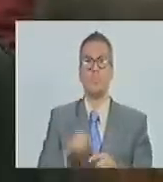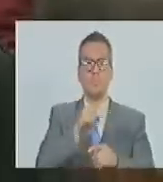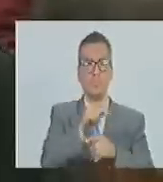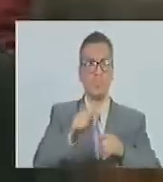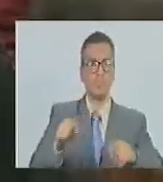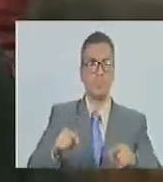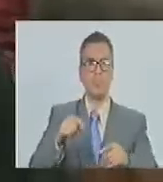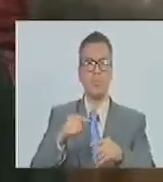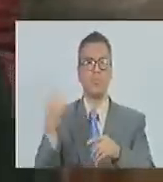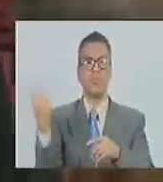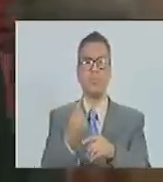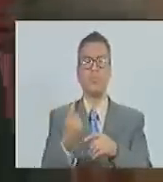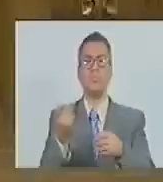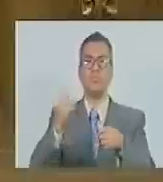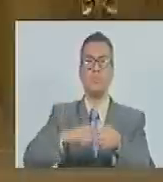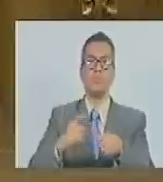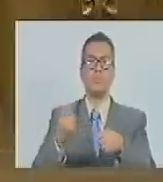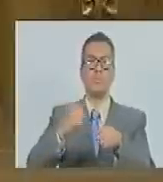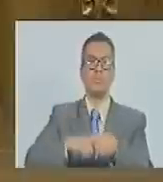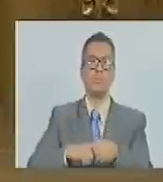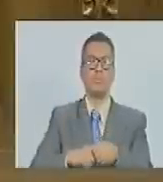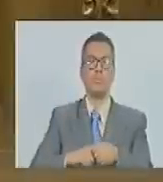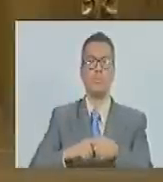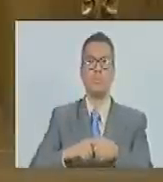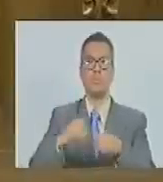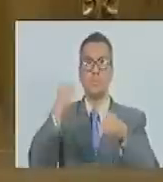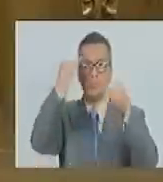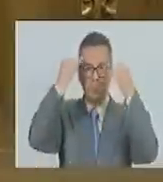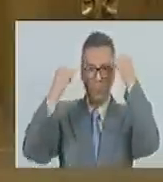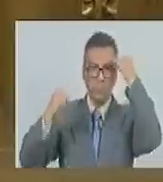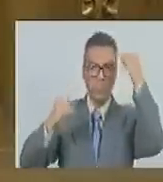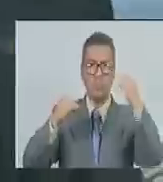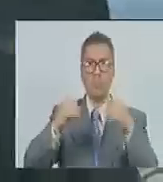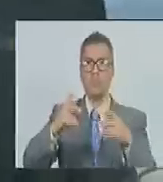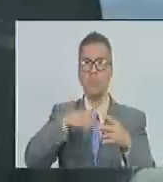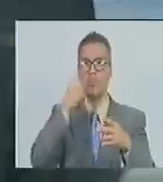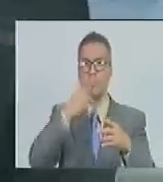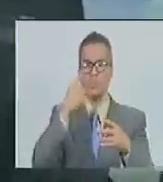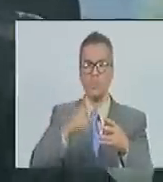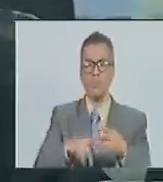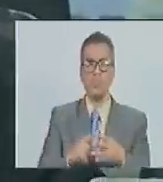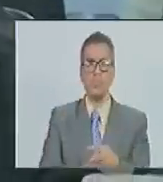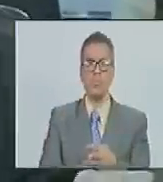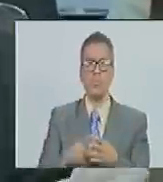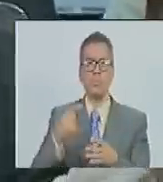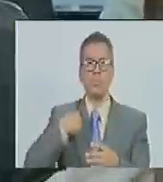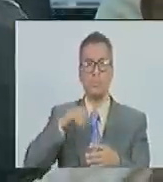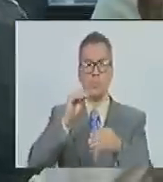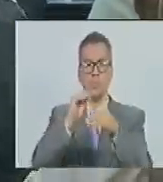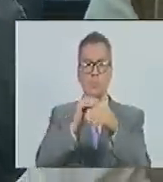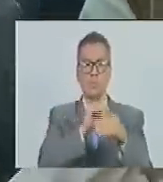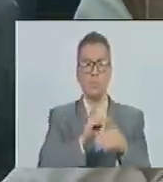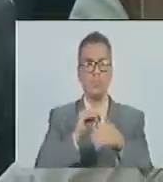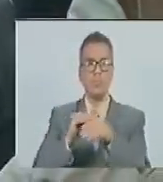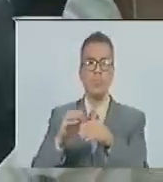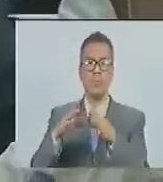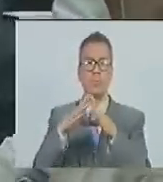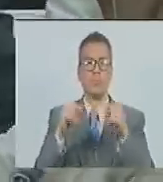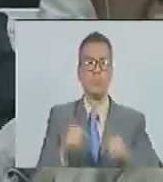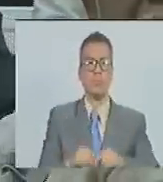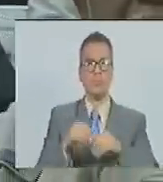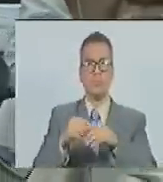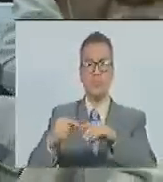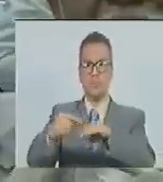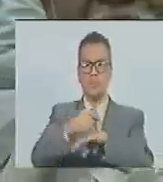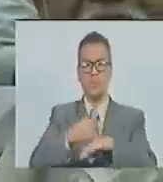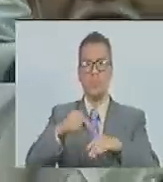temas que se han venido incorporando, iniciativas, políticas, hay que hacer un llamado a todos los